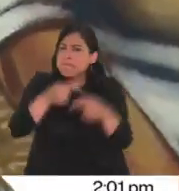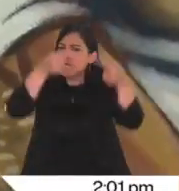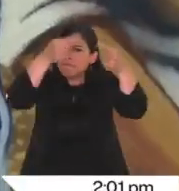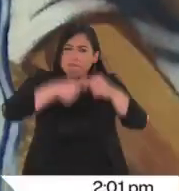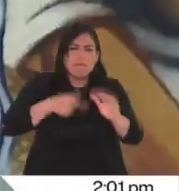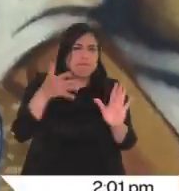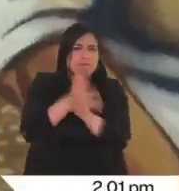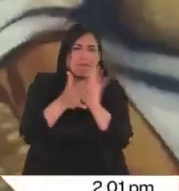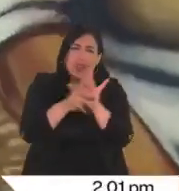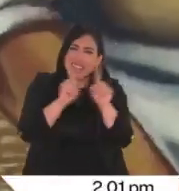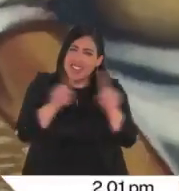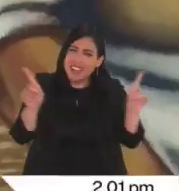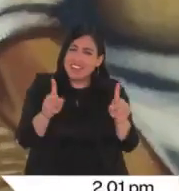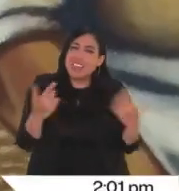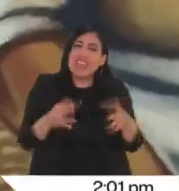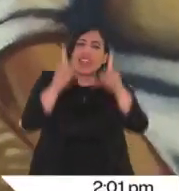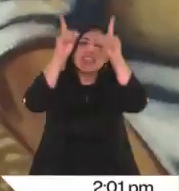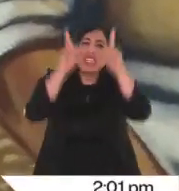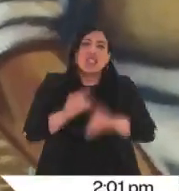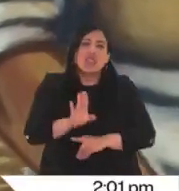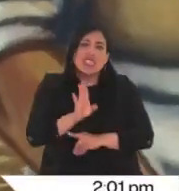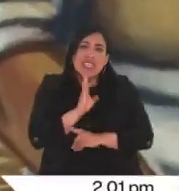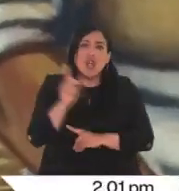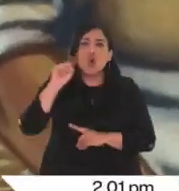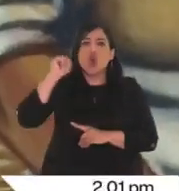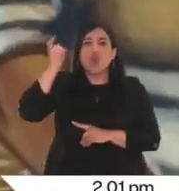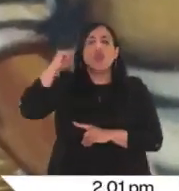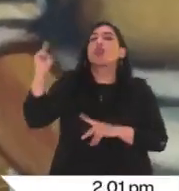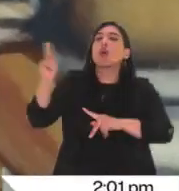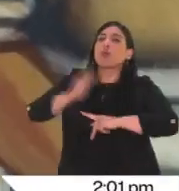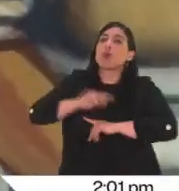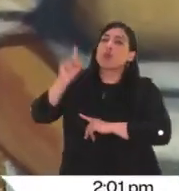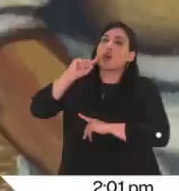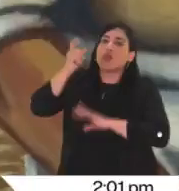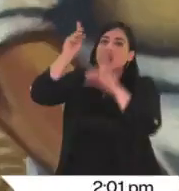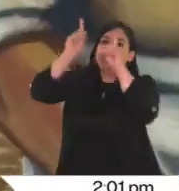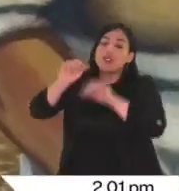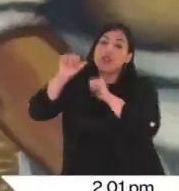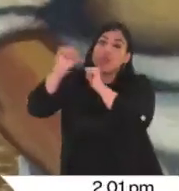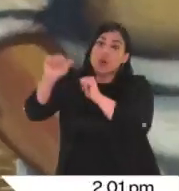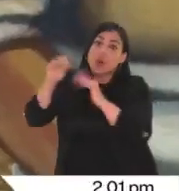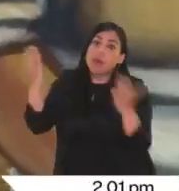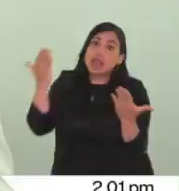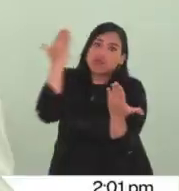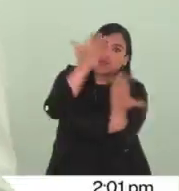como decía es una decisión del gobierno pero es importante tomarla con base en la evidencia